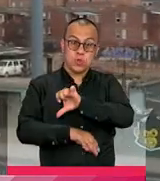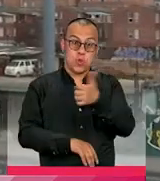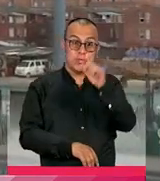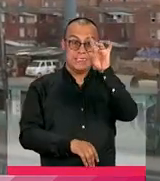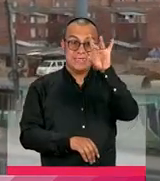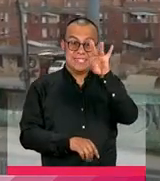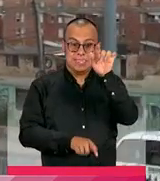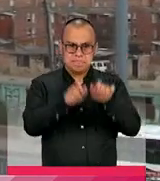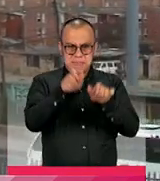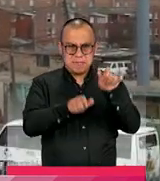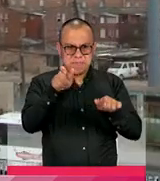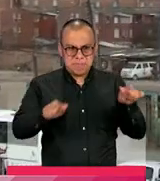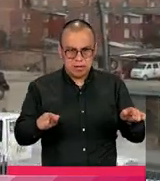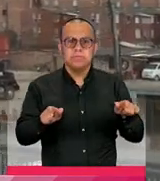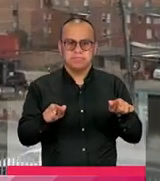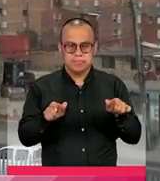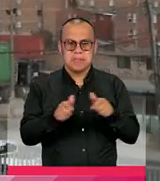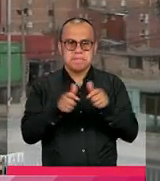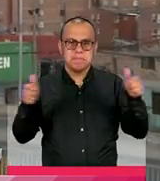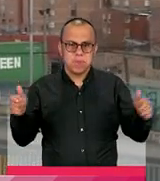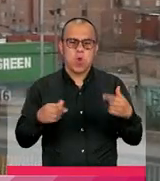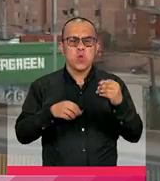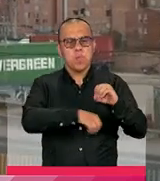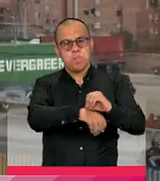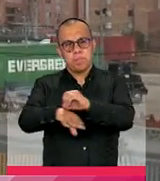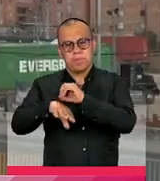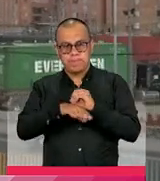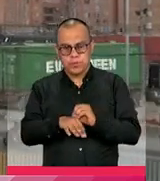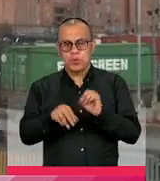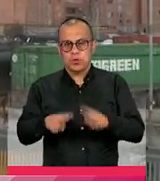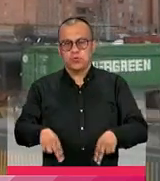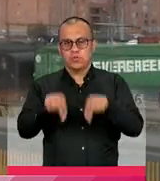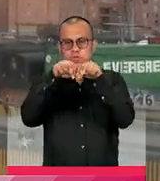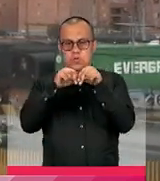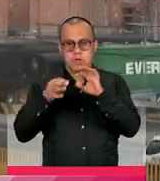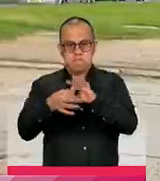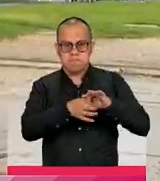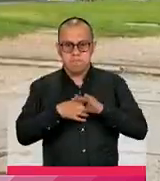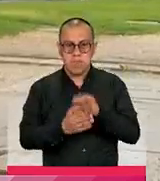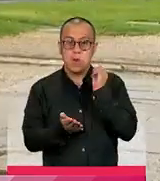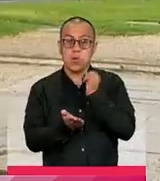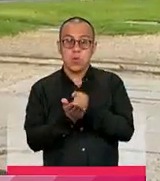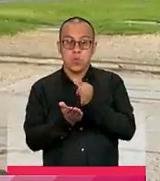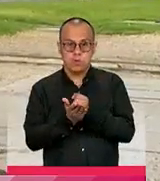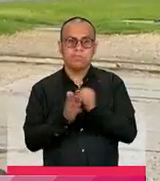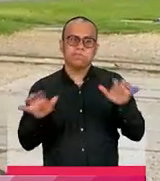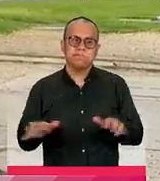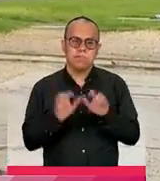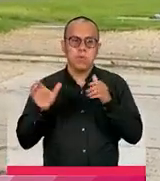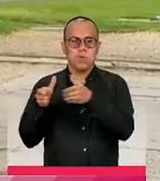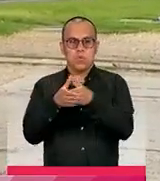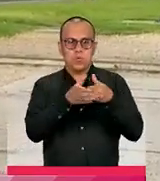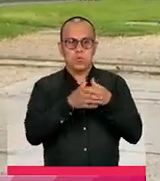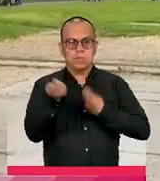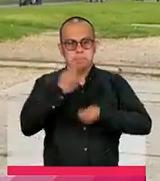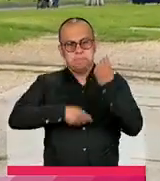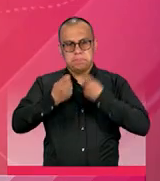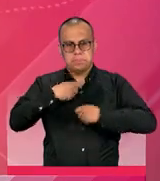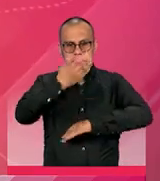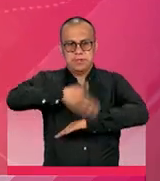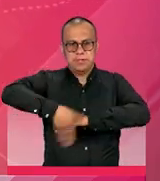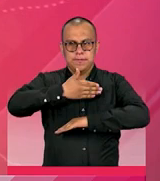personas más que pertenecen entre otros a organizaciones sociales juntas de acción comunal o asociaciones de vendedores ambulantes